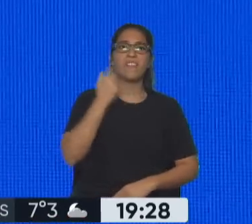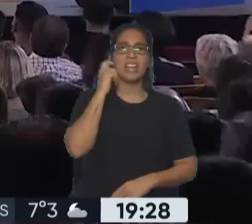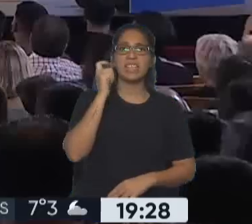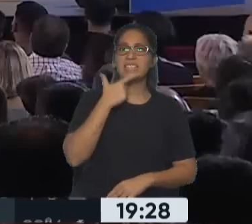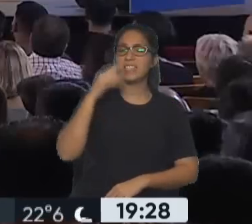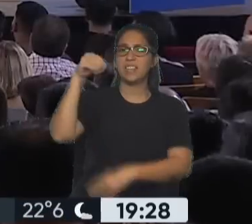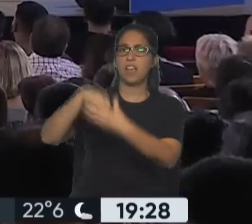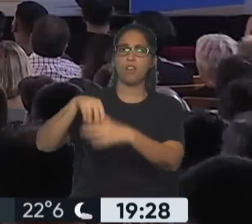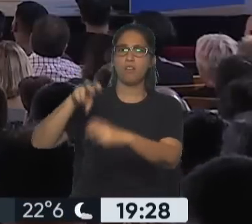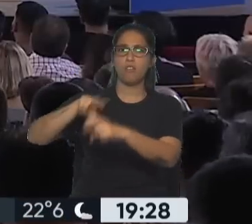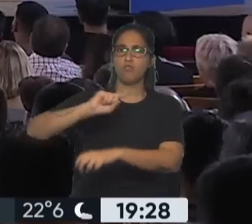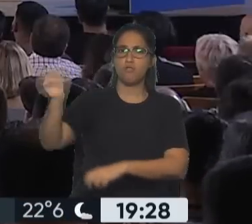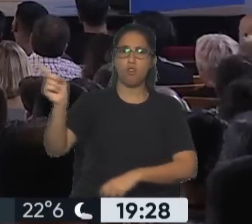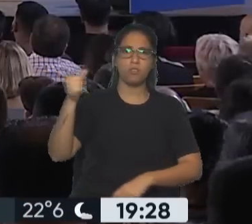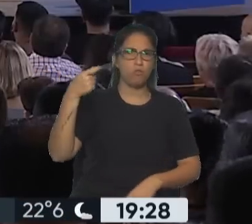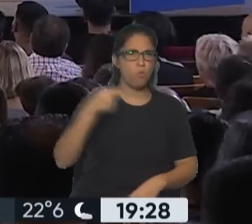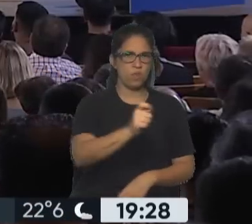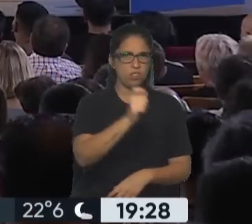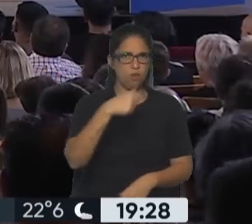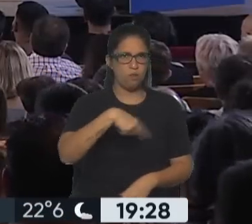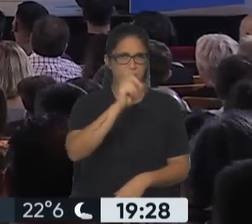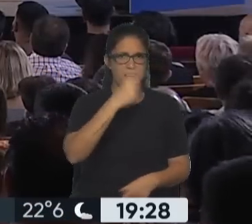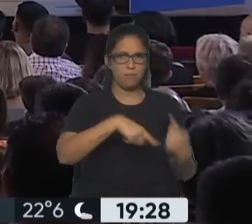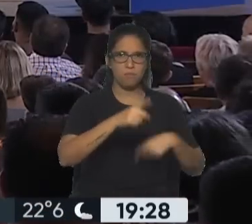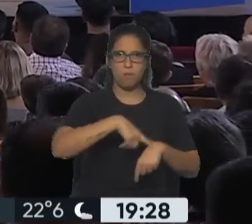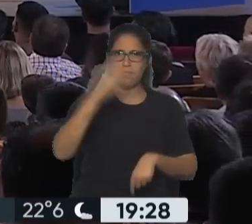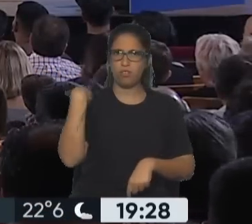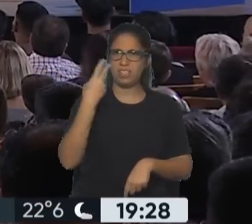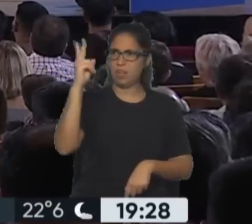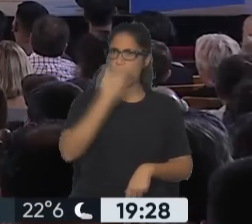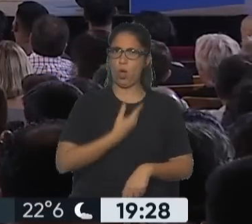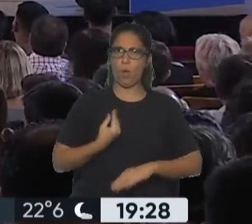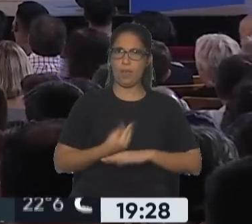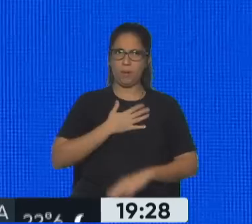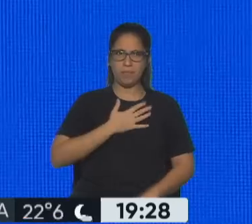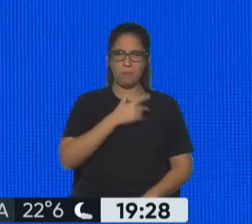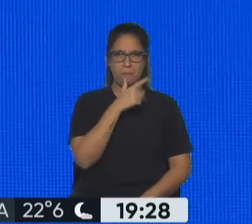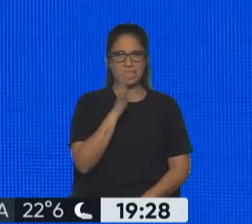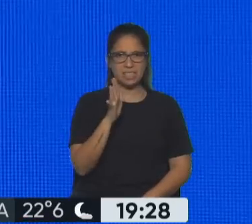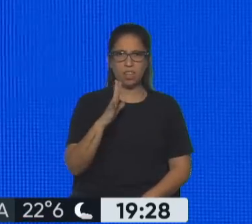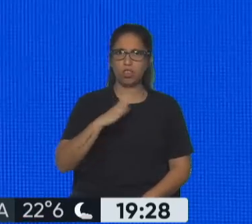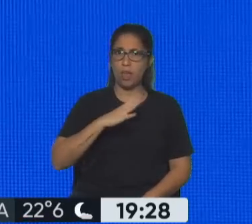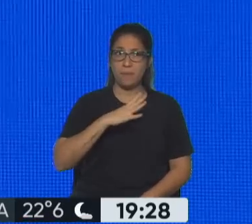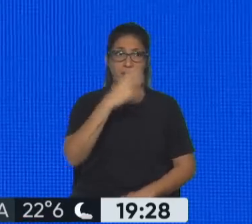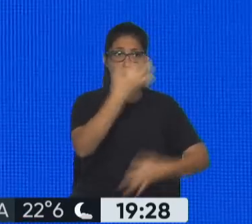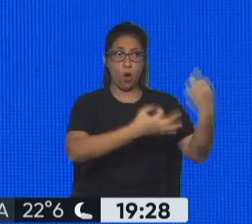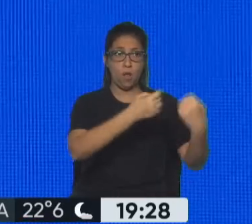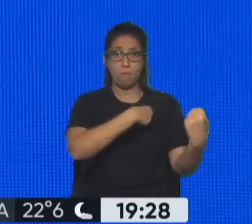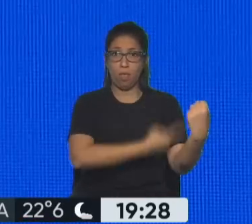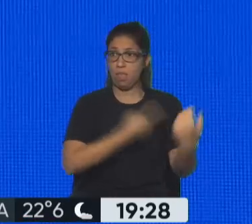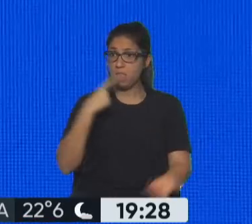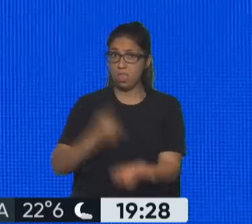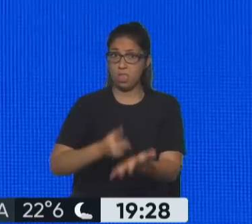lo judicializamos. Eso fue durante mi segundo gobierno y creo que todavía el Poder Judicial no